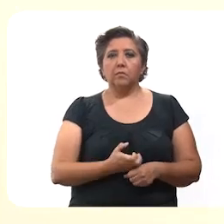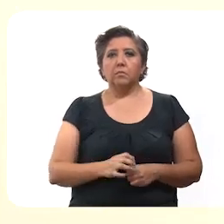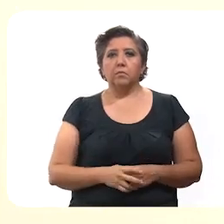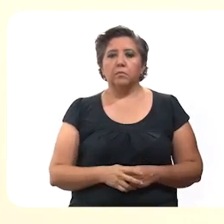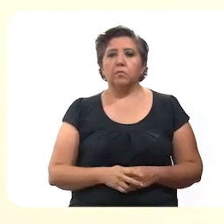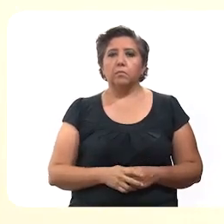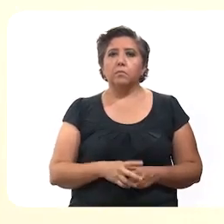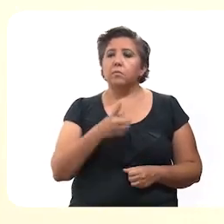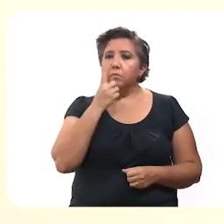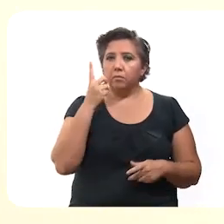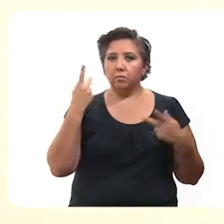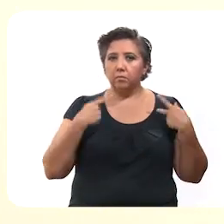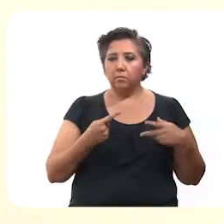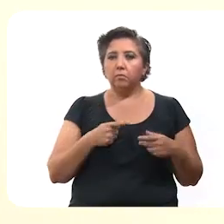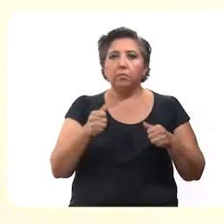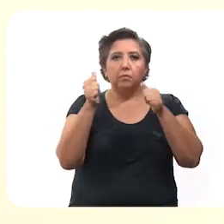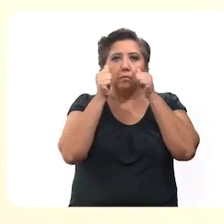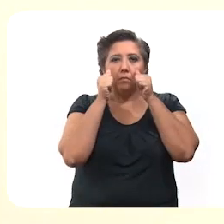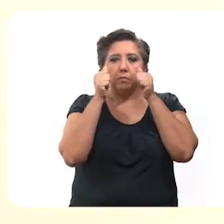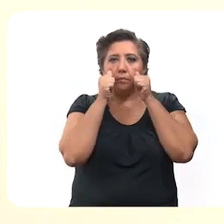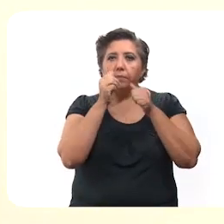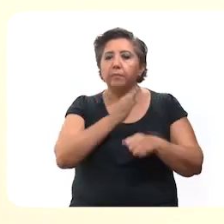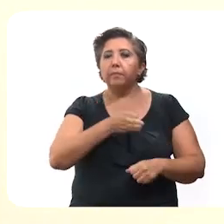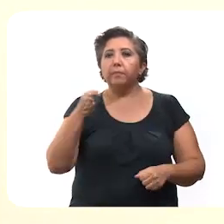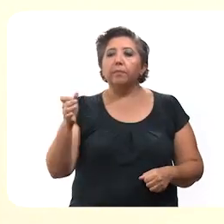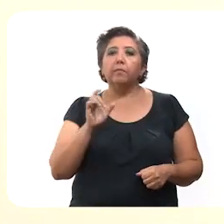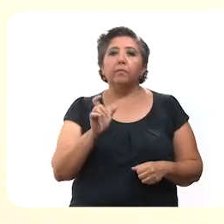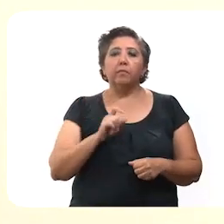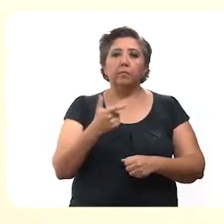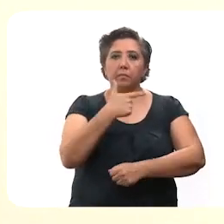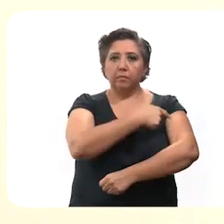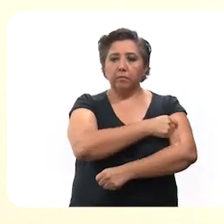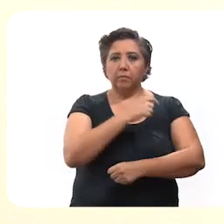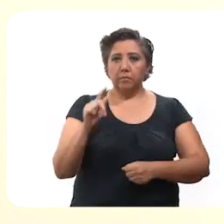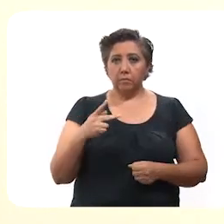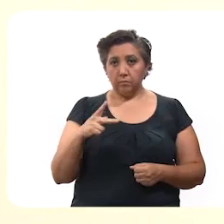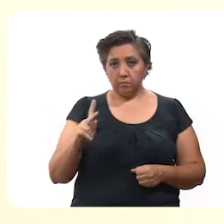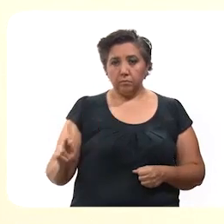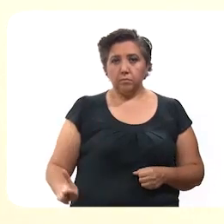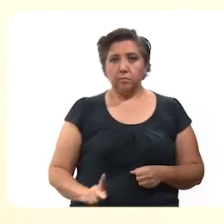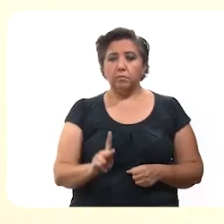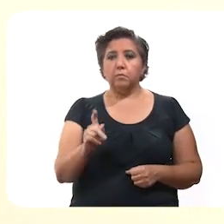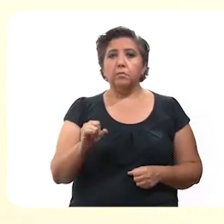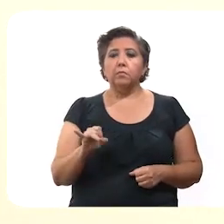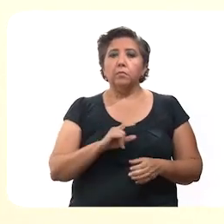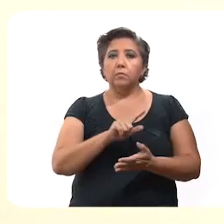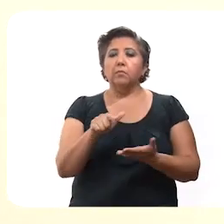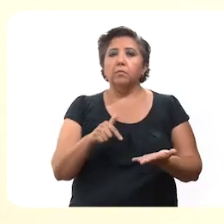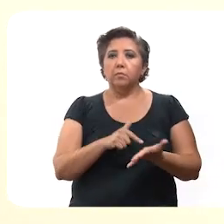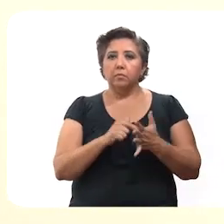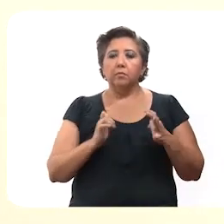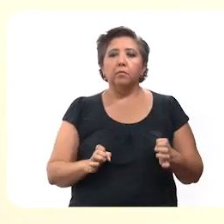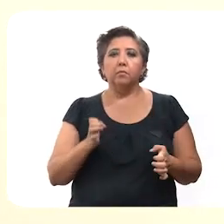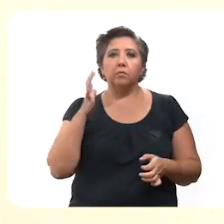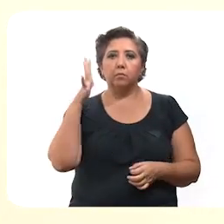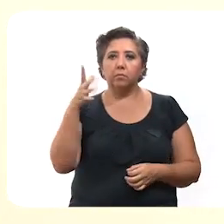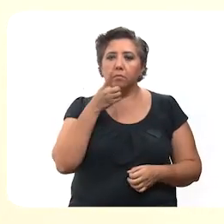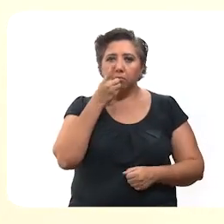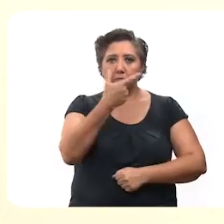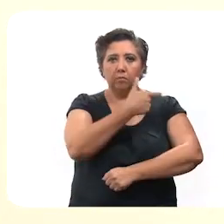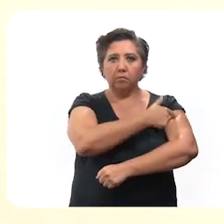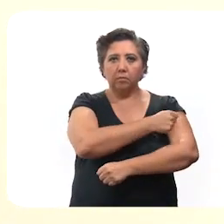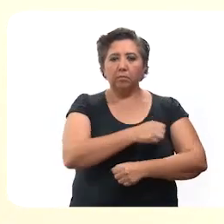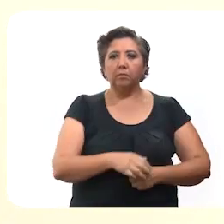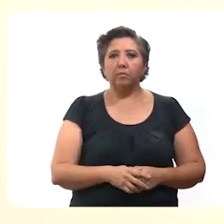estado. Se exhorta a la población a estar pendiente de las fechas de vacunación en sus municipios, así como de los lugares donde se estarán aplicando